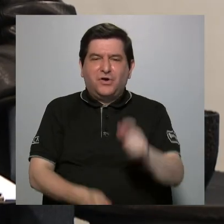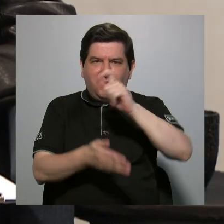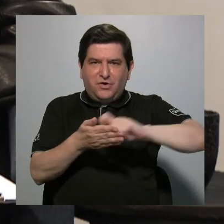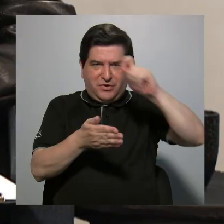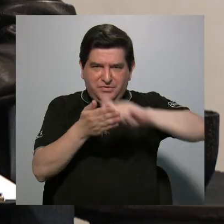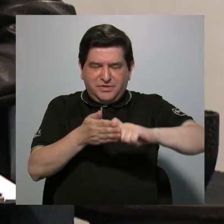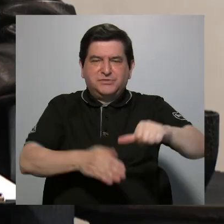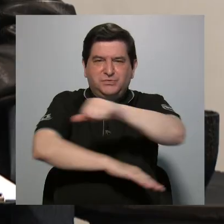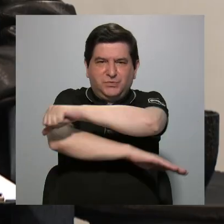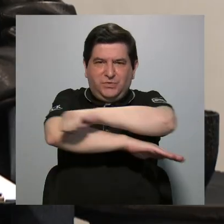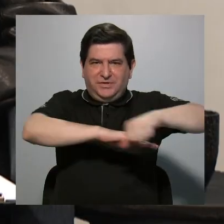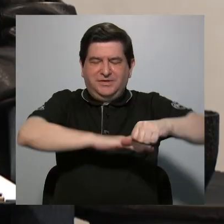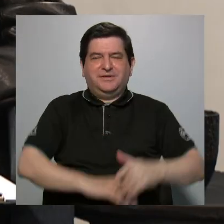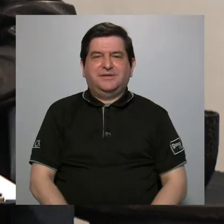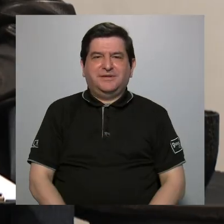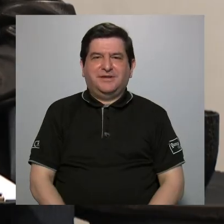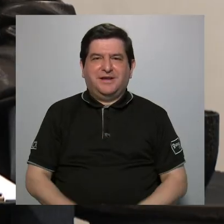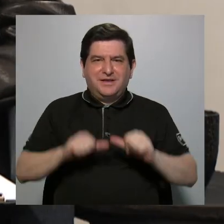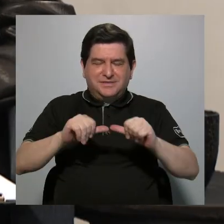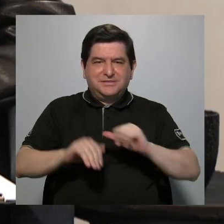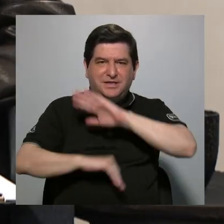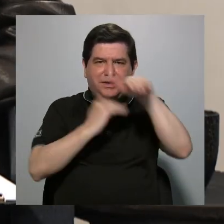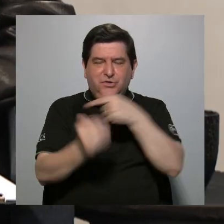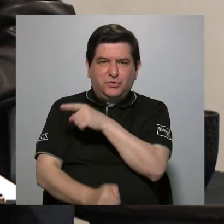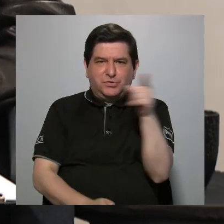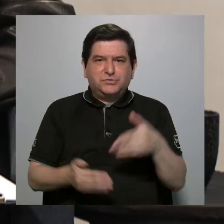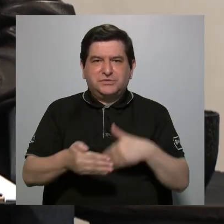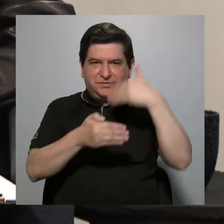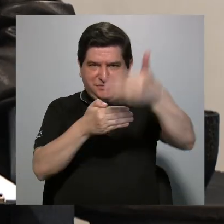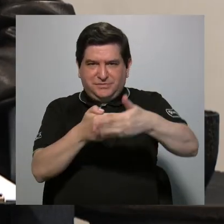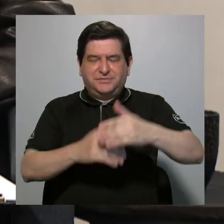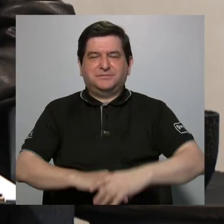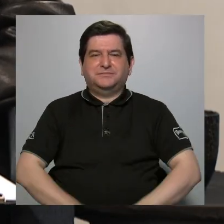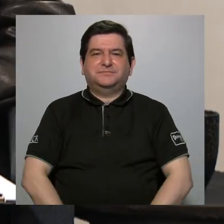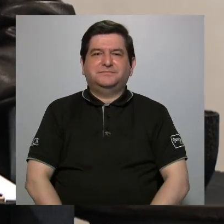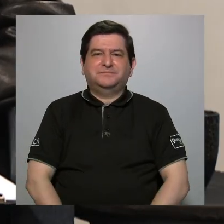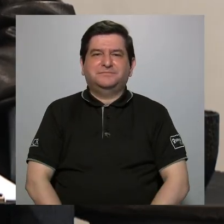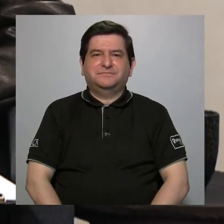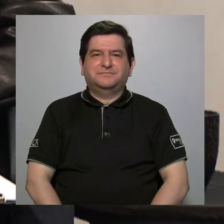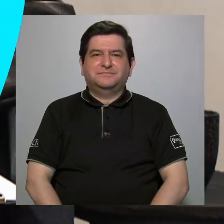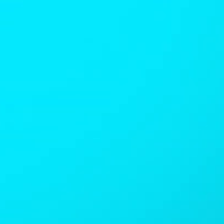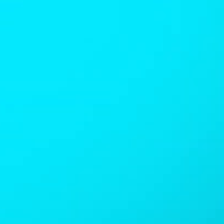la Escuela de Arquitectura. Ya regresamos con todas y todos ustedes.